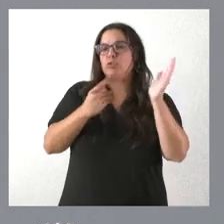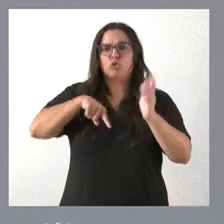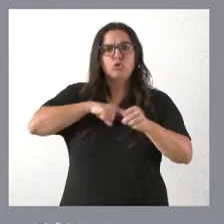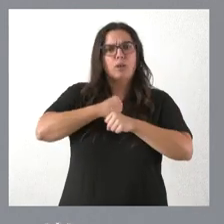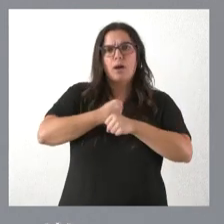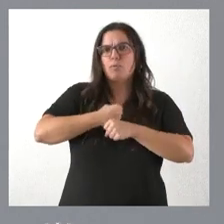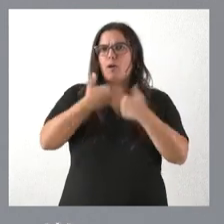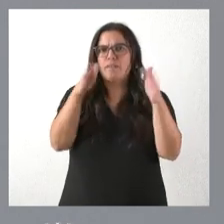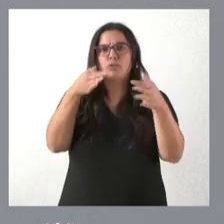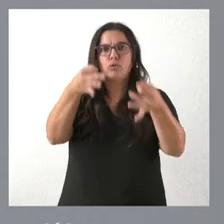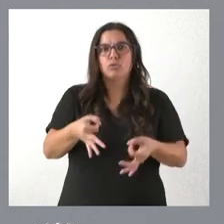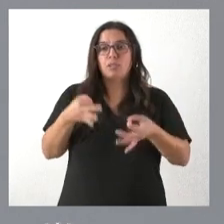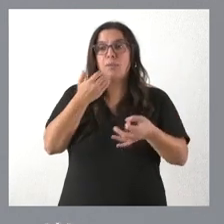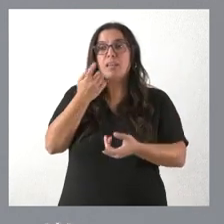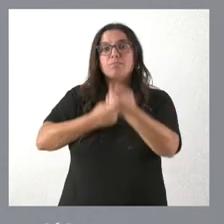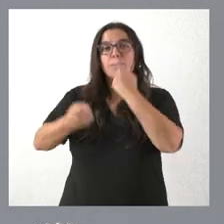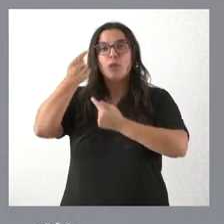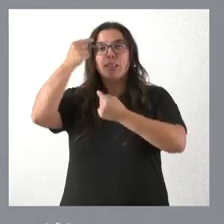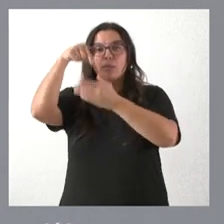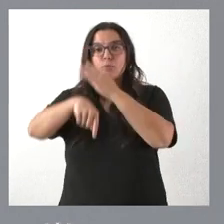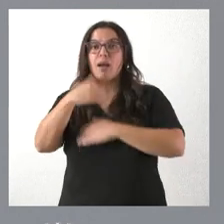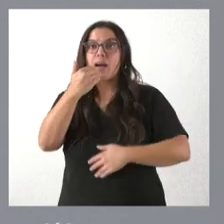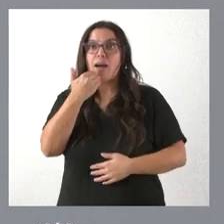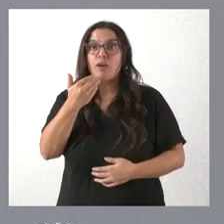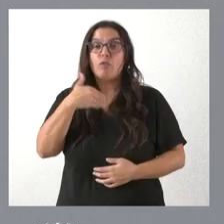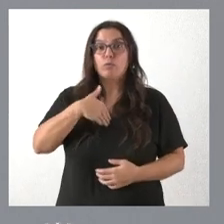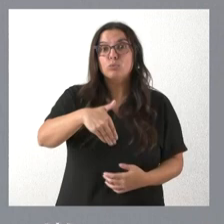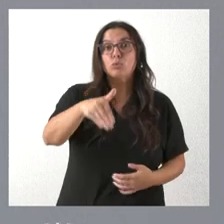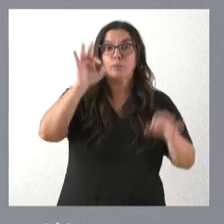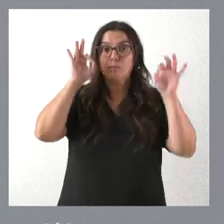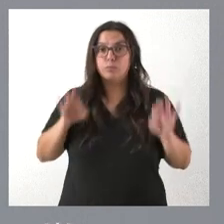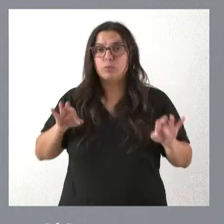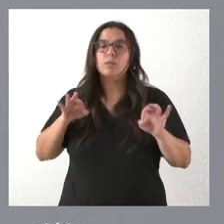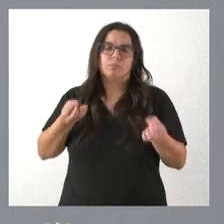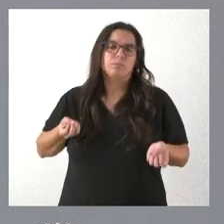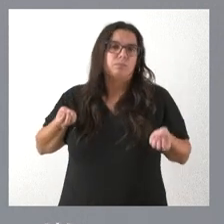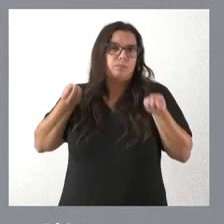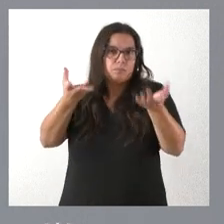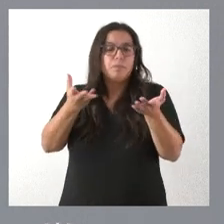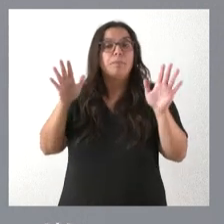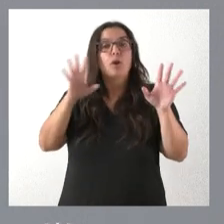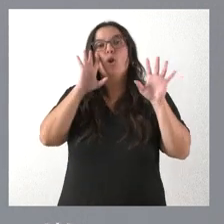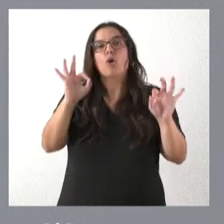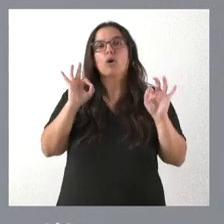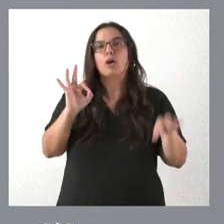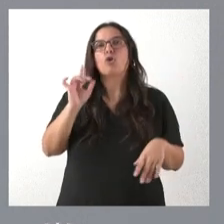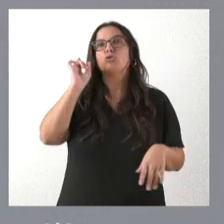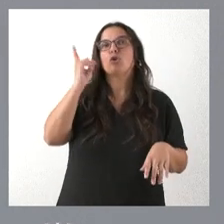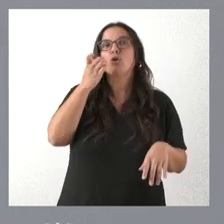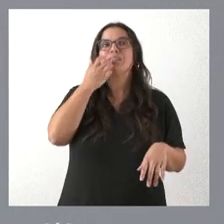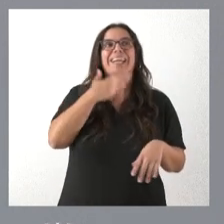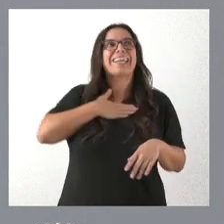si tuviéramos alguna información de detalle que darles de concreción pues se lo daríamos Pero los que tiene que ver solamente con la voluntad